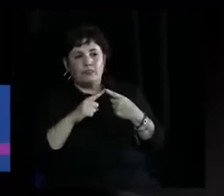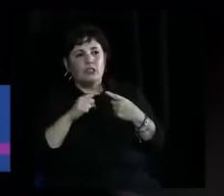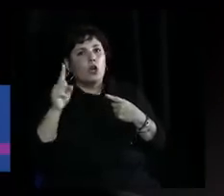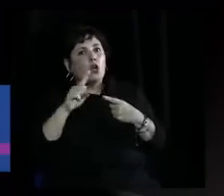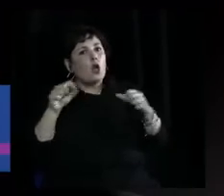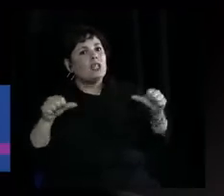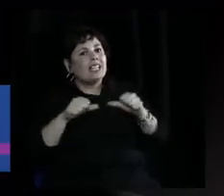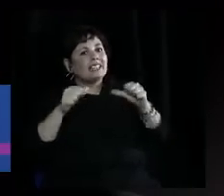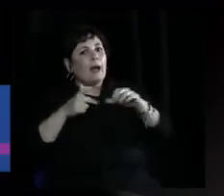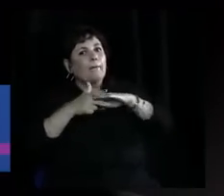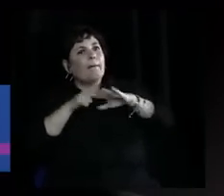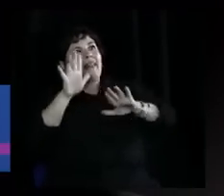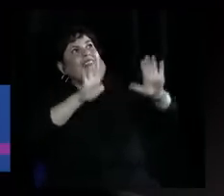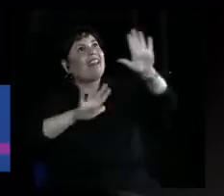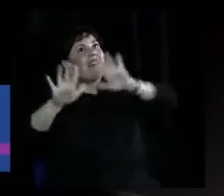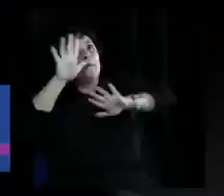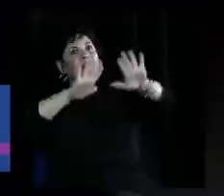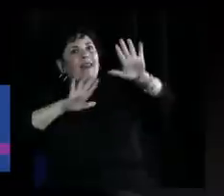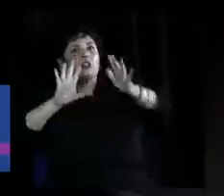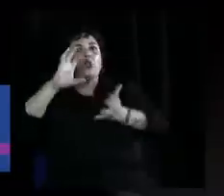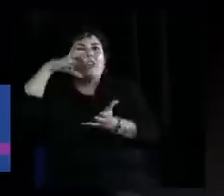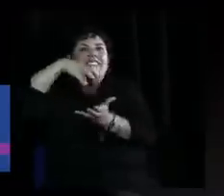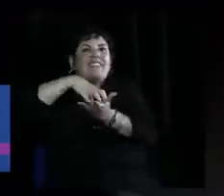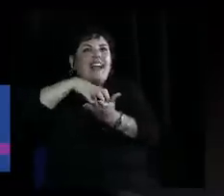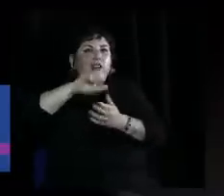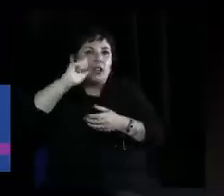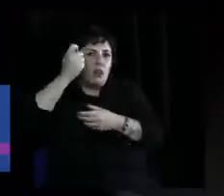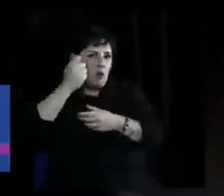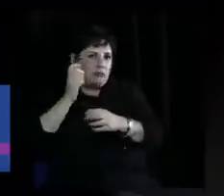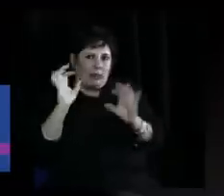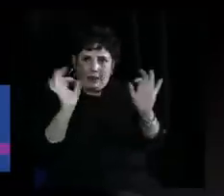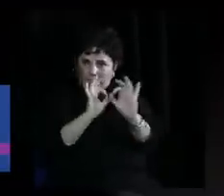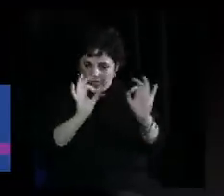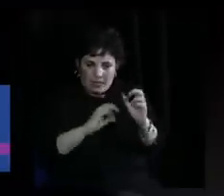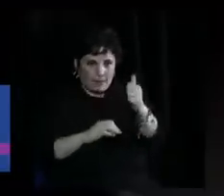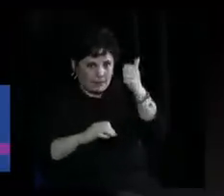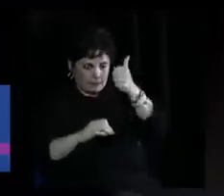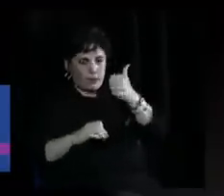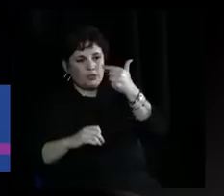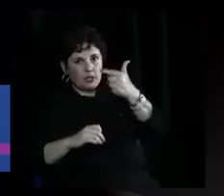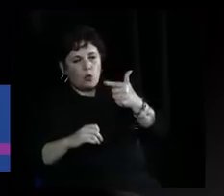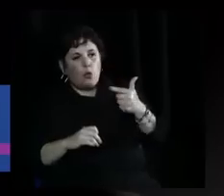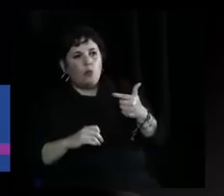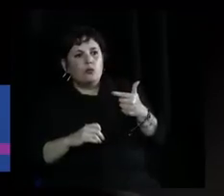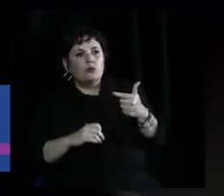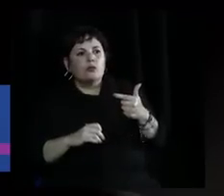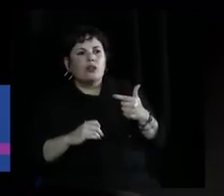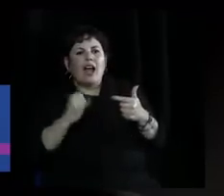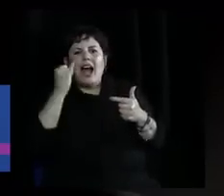el mantenimiento de las instalaciones de UTE como se debe hacer, ¿tá? Que hay, clarito que